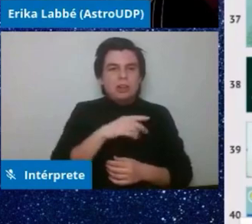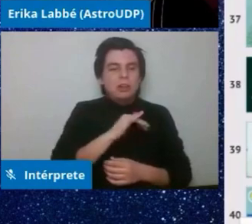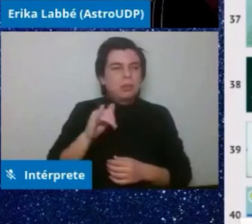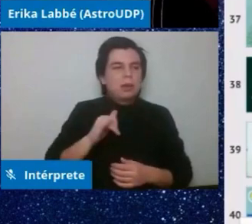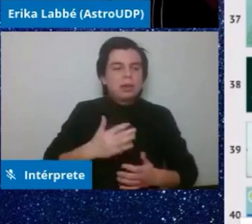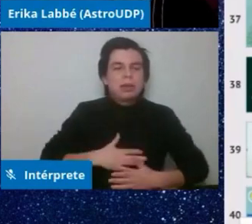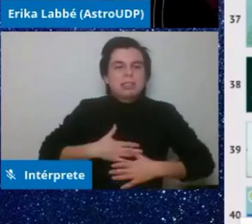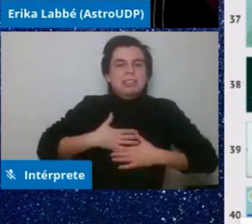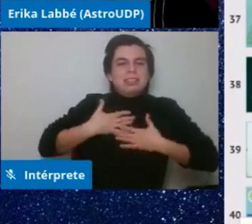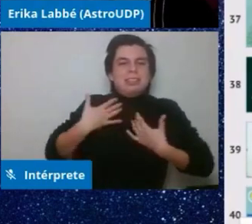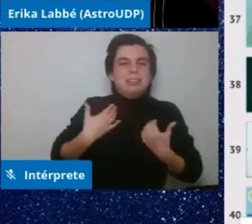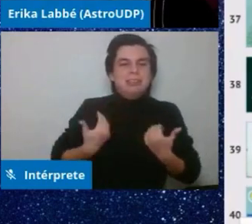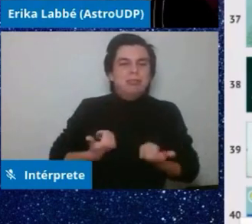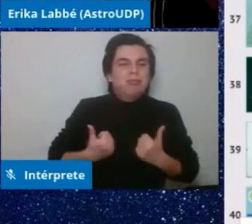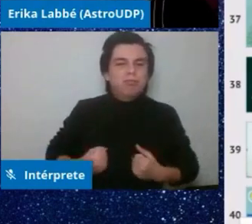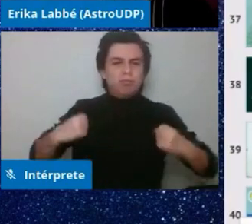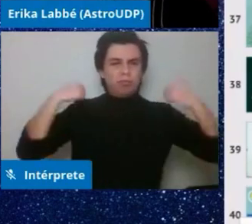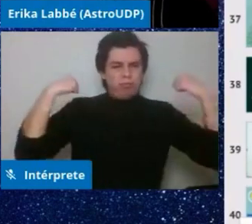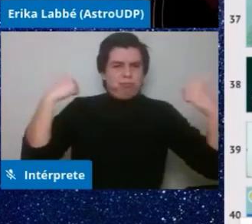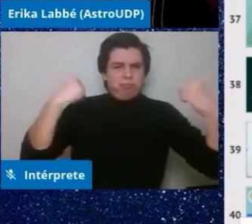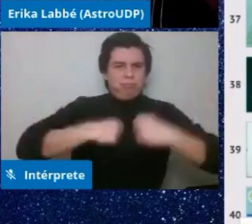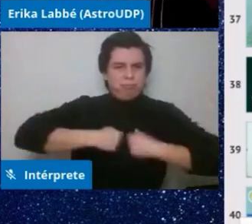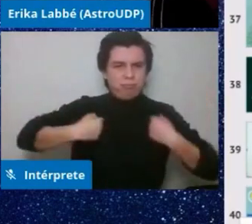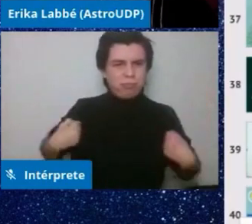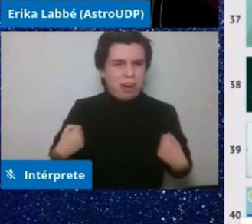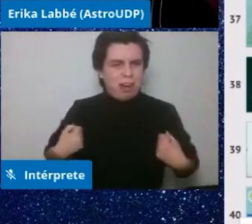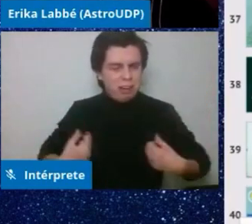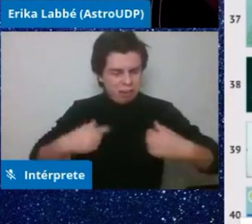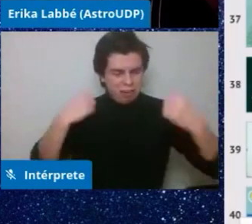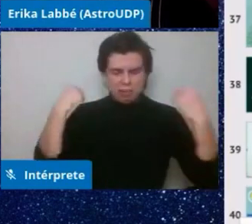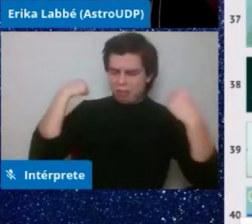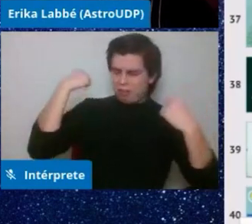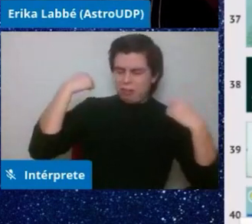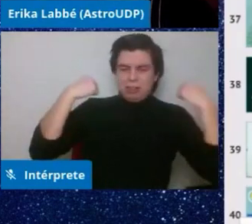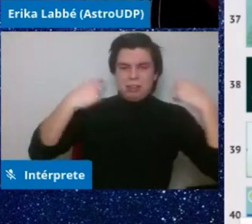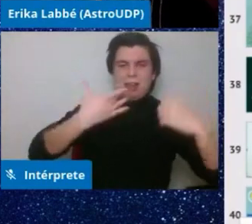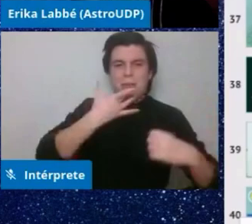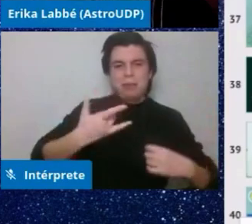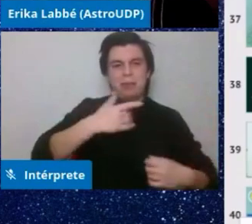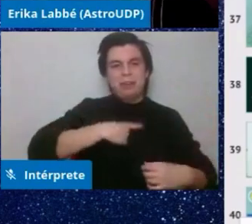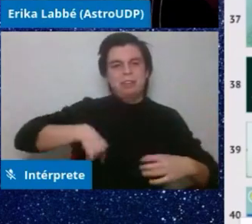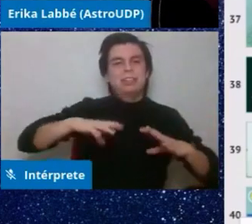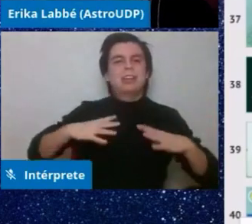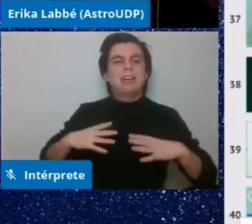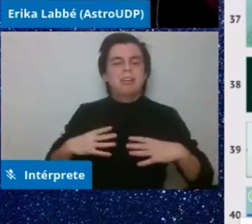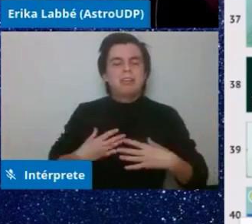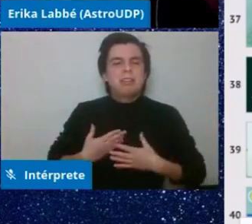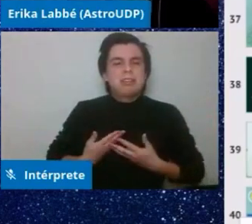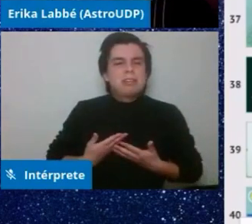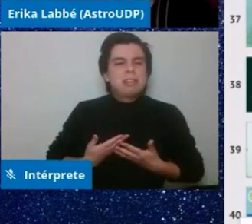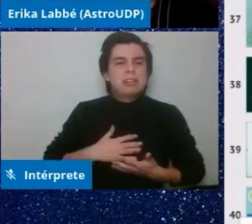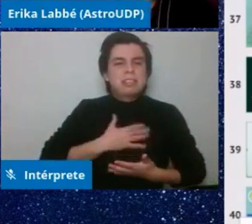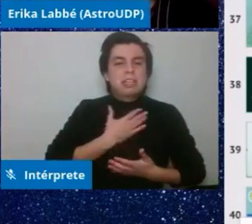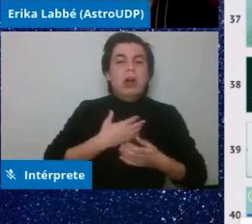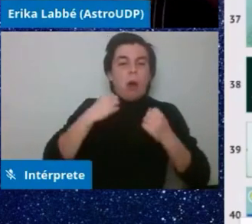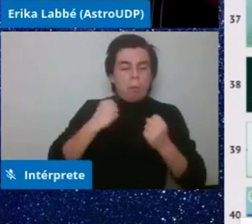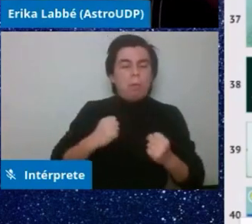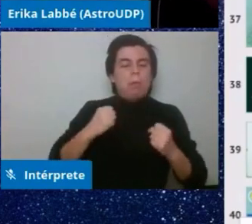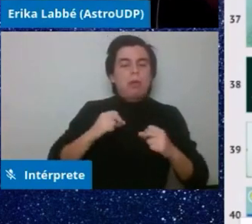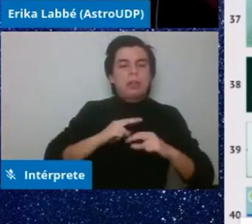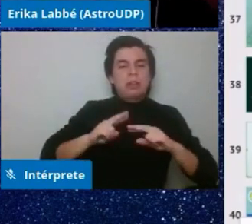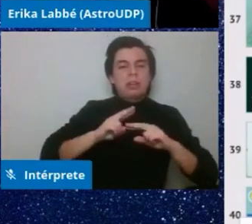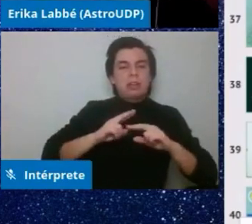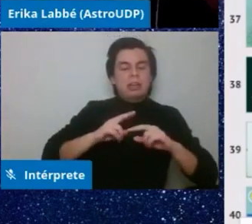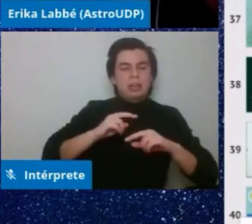Estaban todos así como muy empoderados para, sintiendo que podían realmente enseñar algo a personas